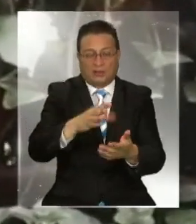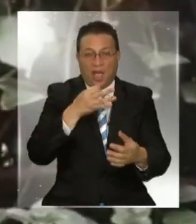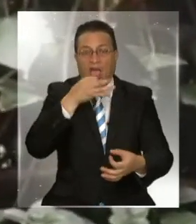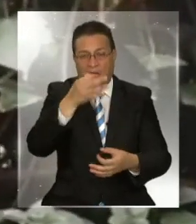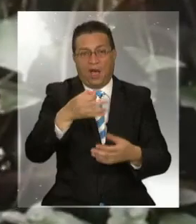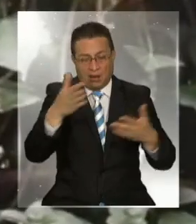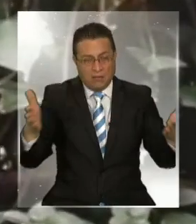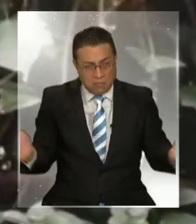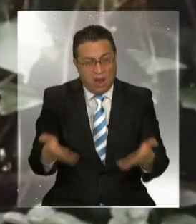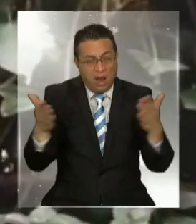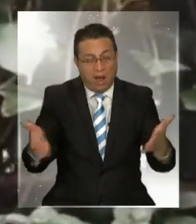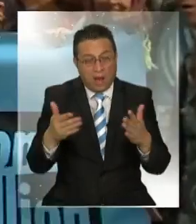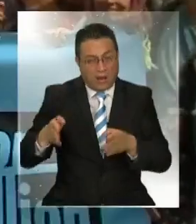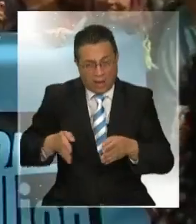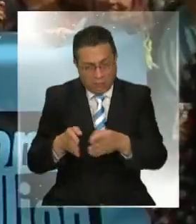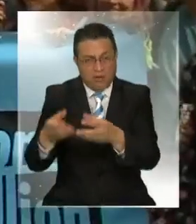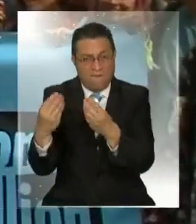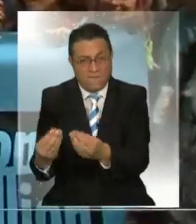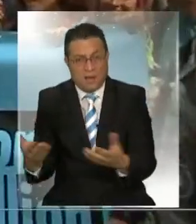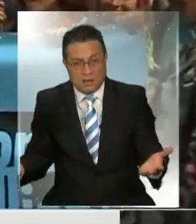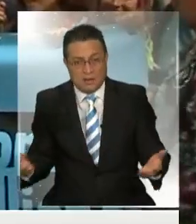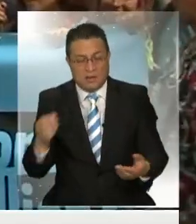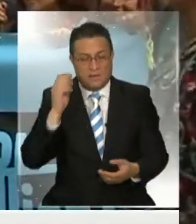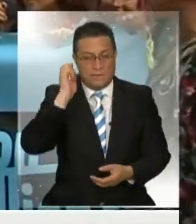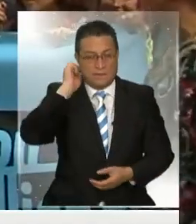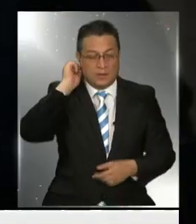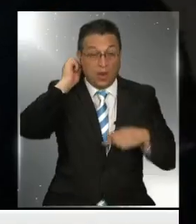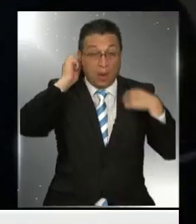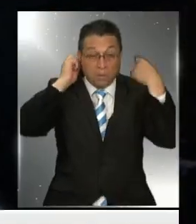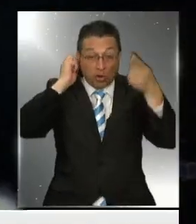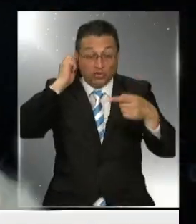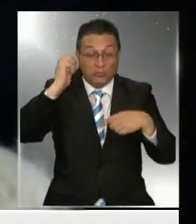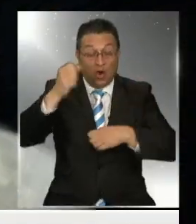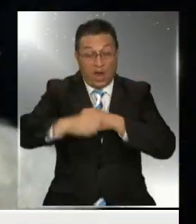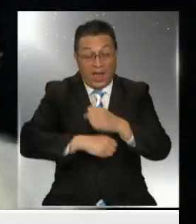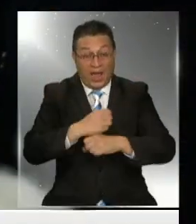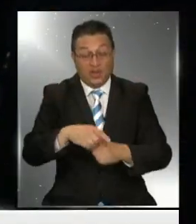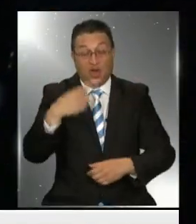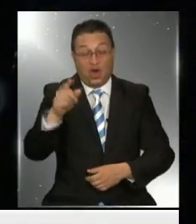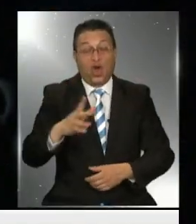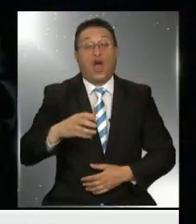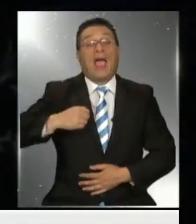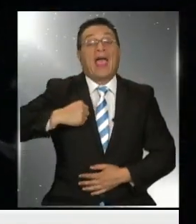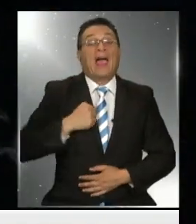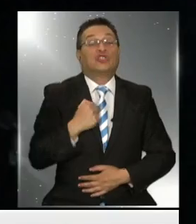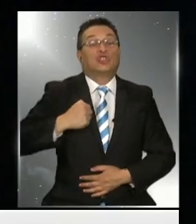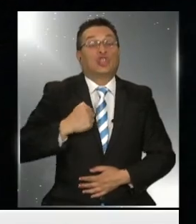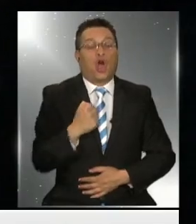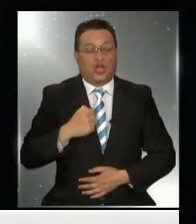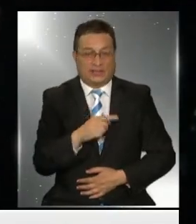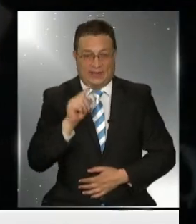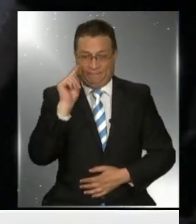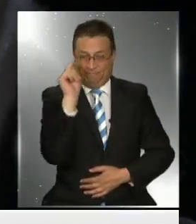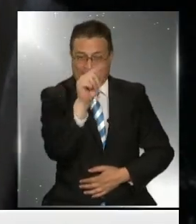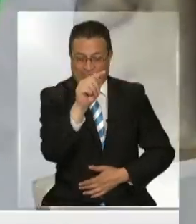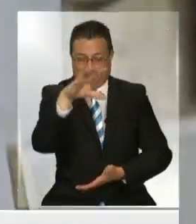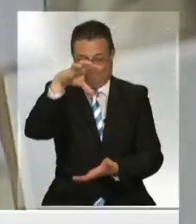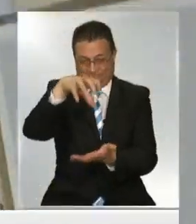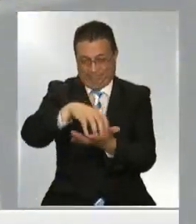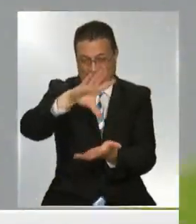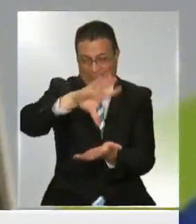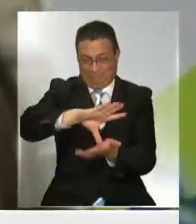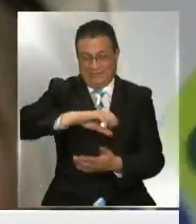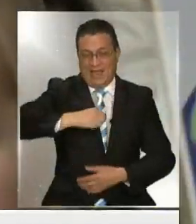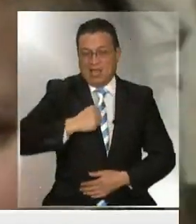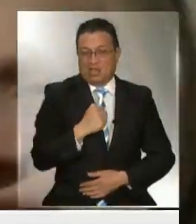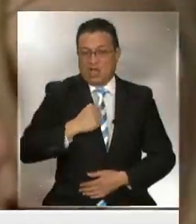por la ambición en el camino correcto el próximo año la ciudad escocesa de glasgow será sede de la cob 26 es de esperar que